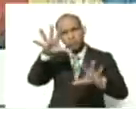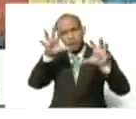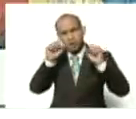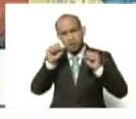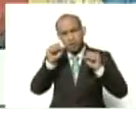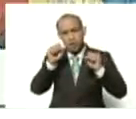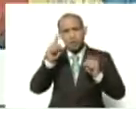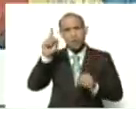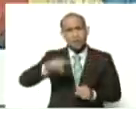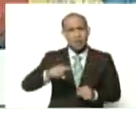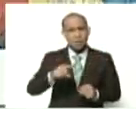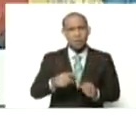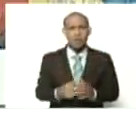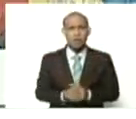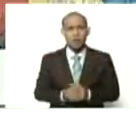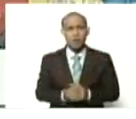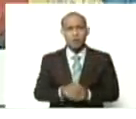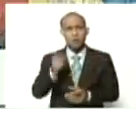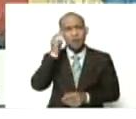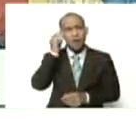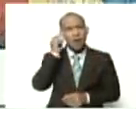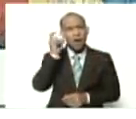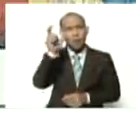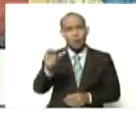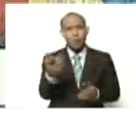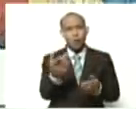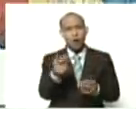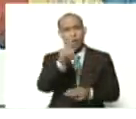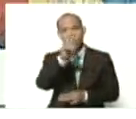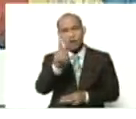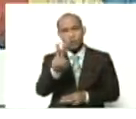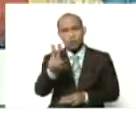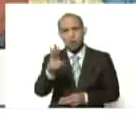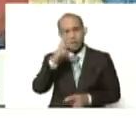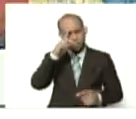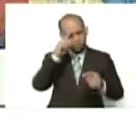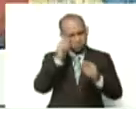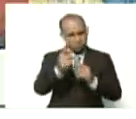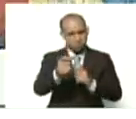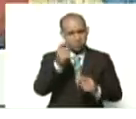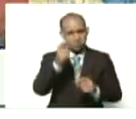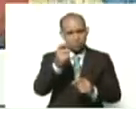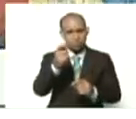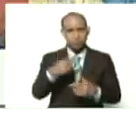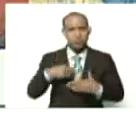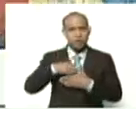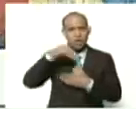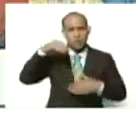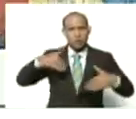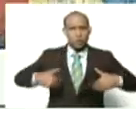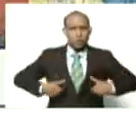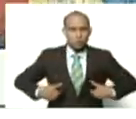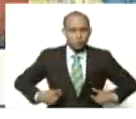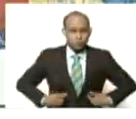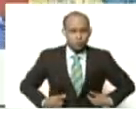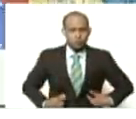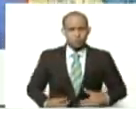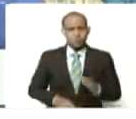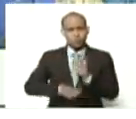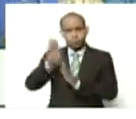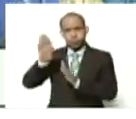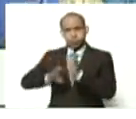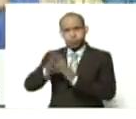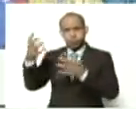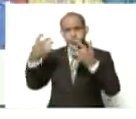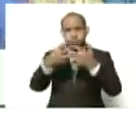pero sobre todo a la mujer venezolana, nuestra admiración por su espíritu de sacrificio, de resistencia, de lucha